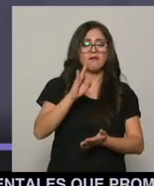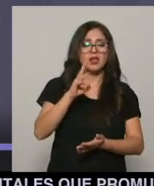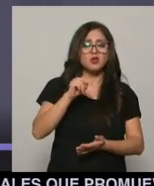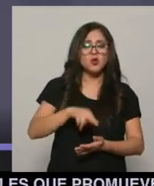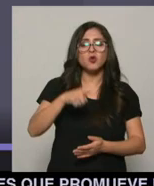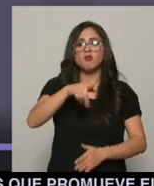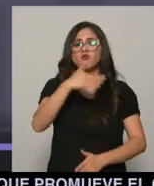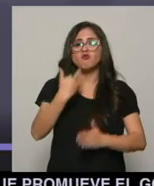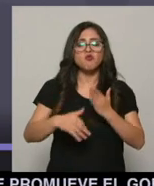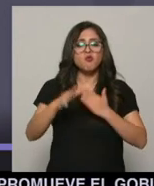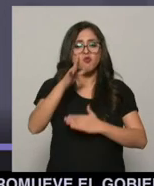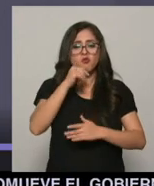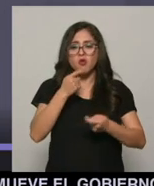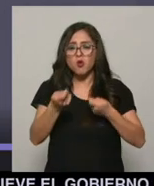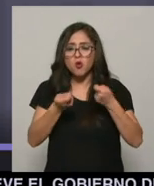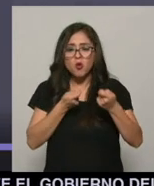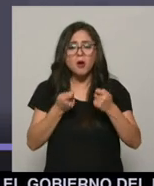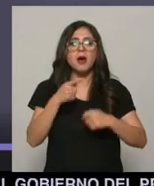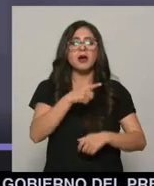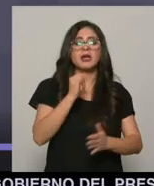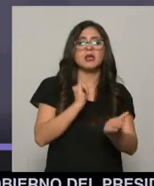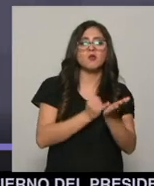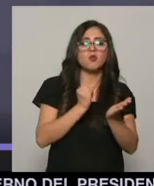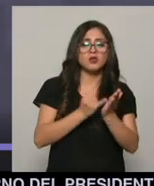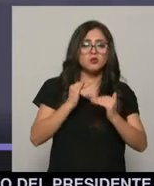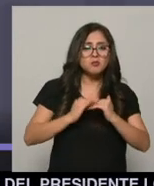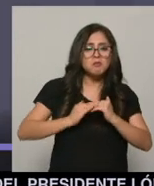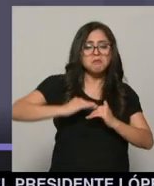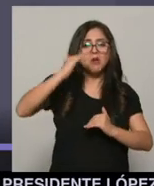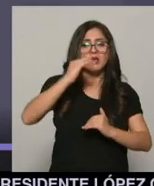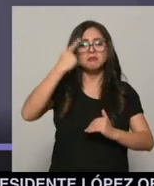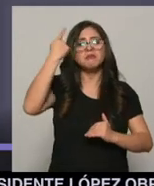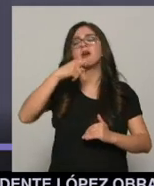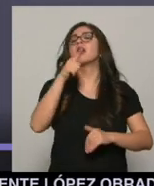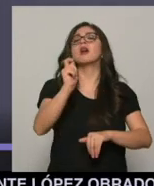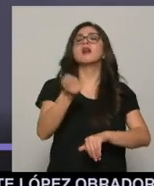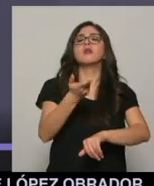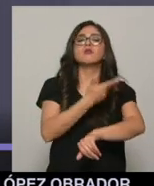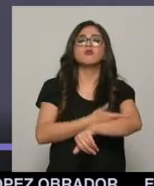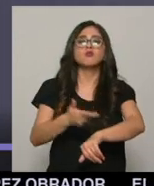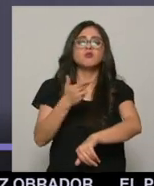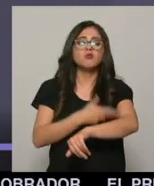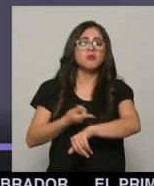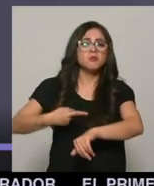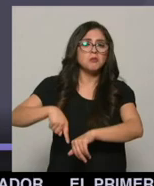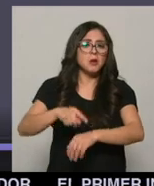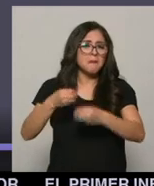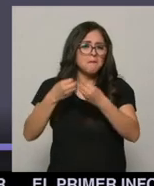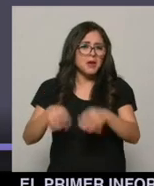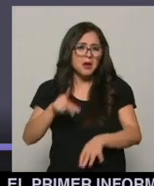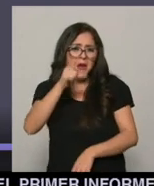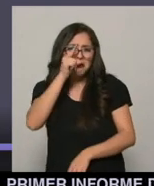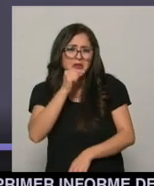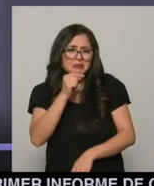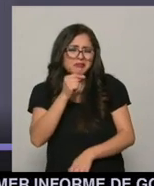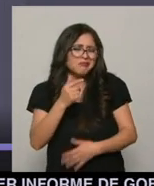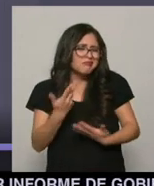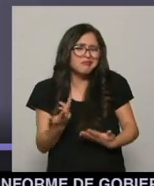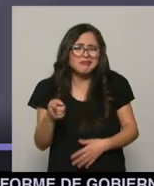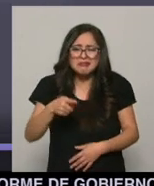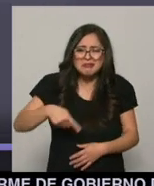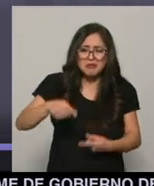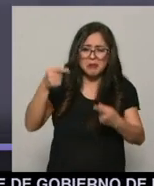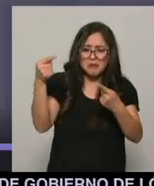incontrolable, que iban a aumentar los impuestos para recuperar los recursos perdidos. Nada de eso sucedió.